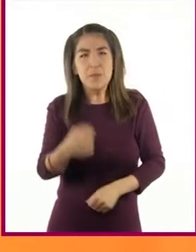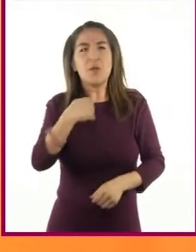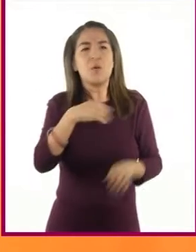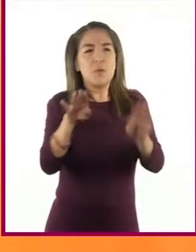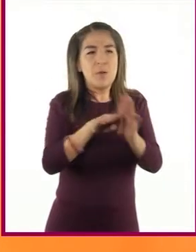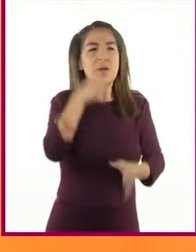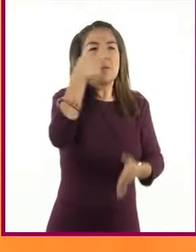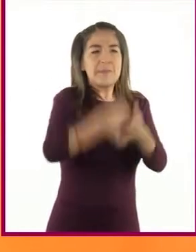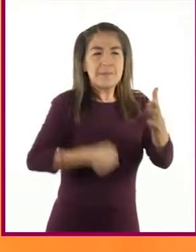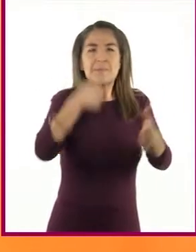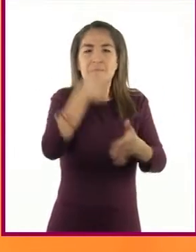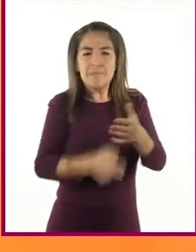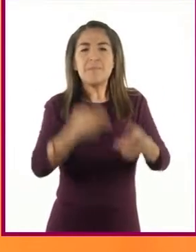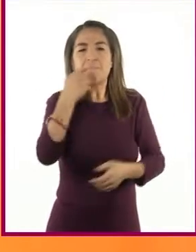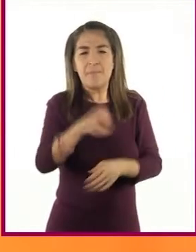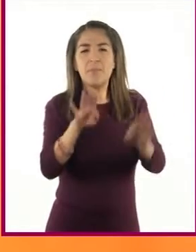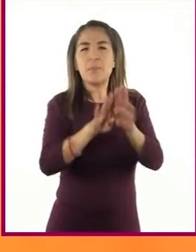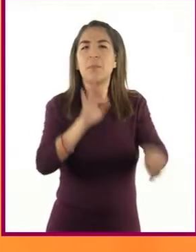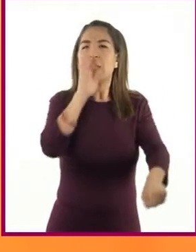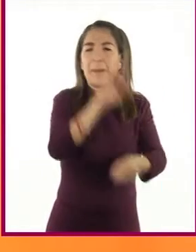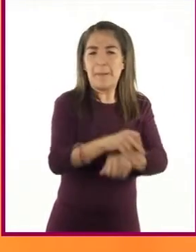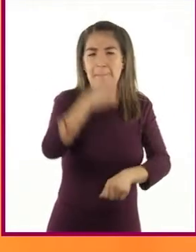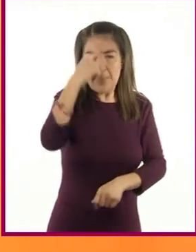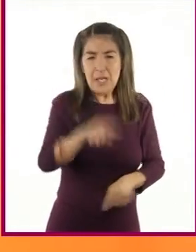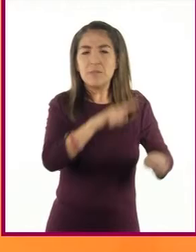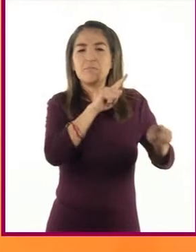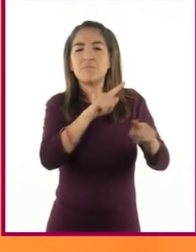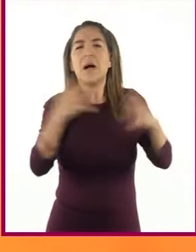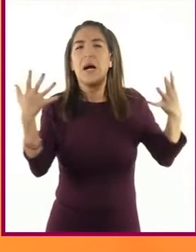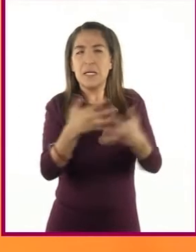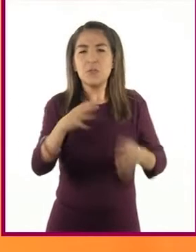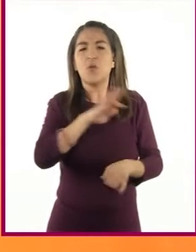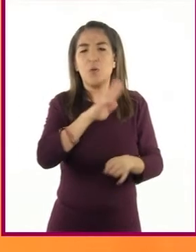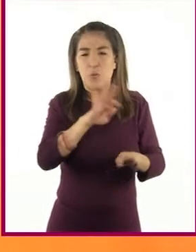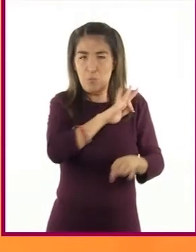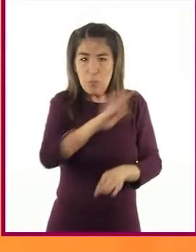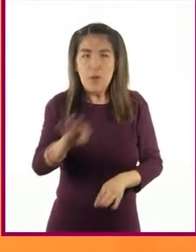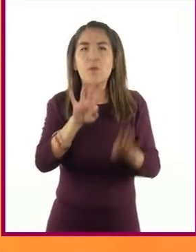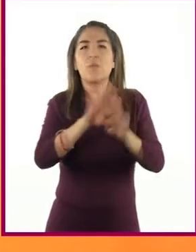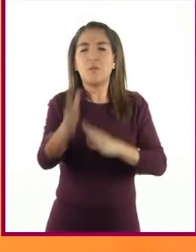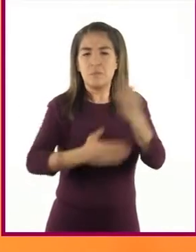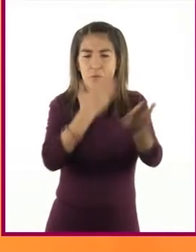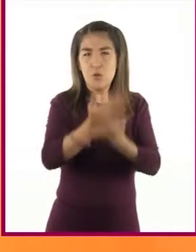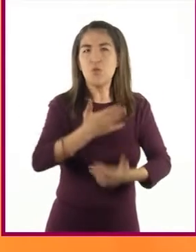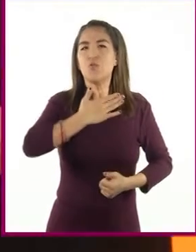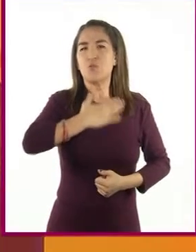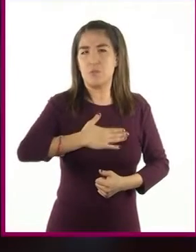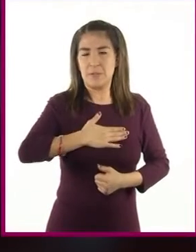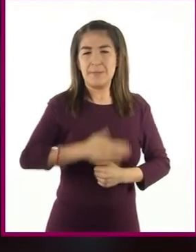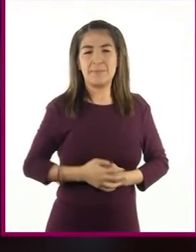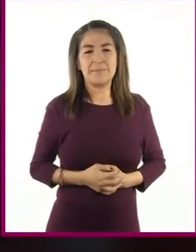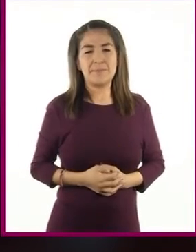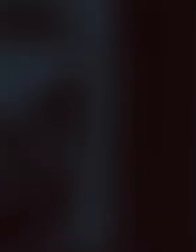insistir en su defensa para poder tener el acceso debido a la justicia.